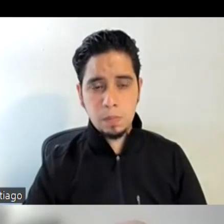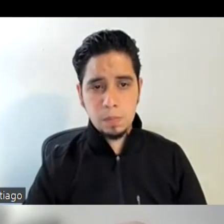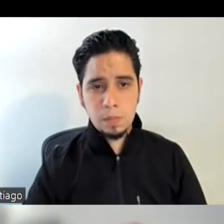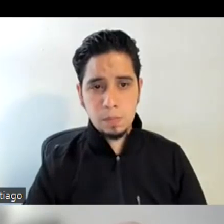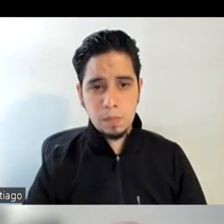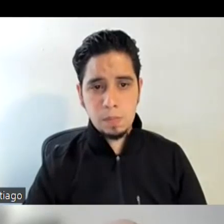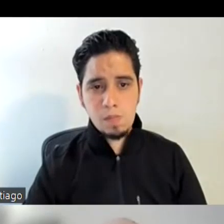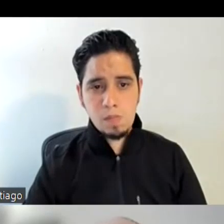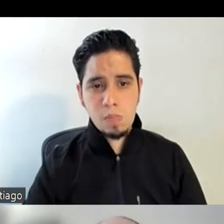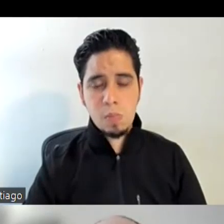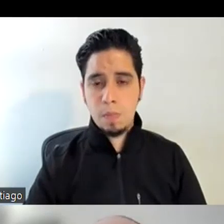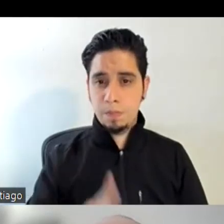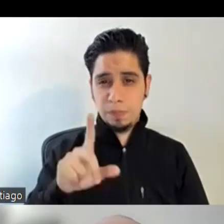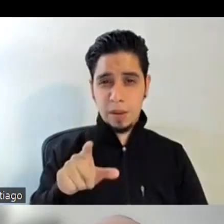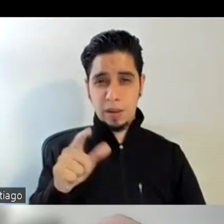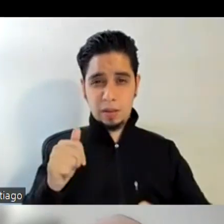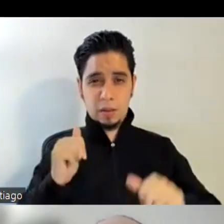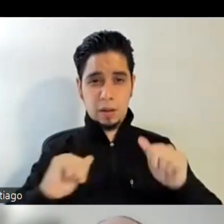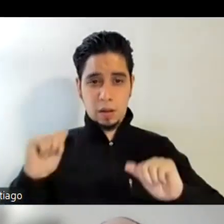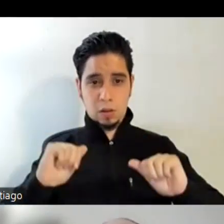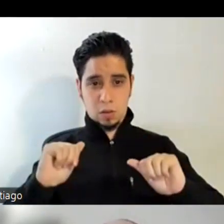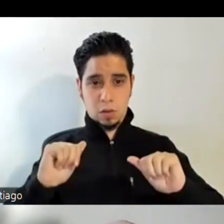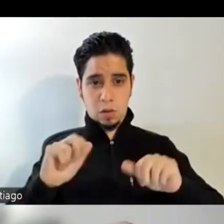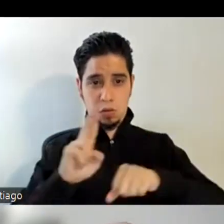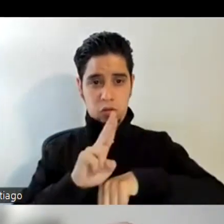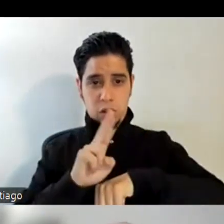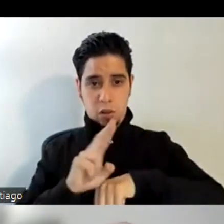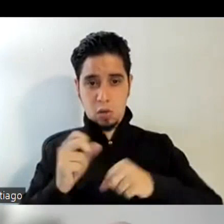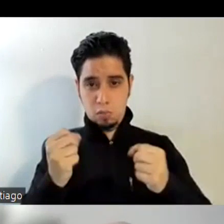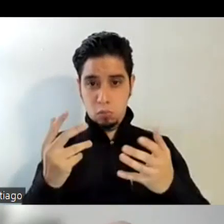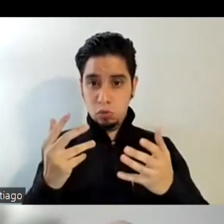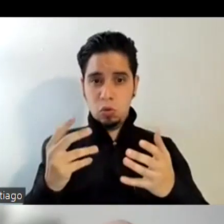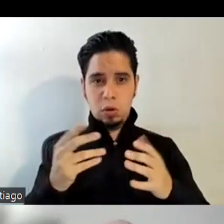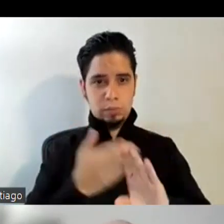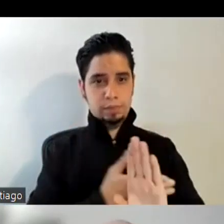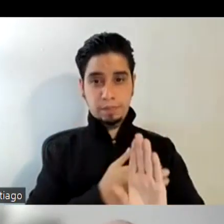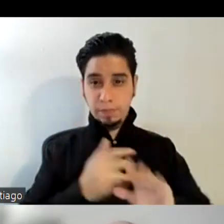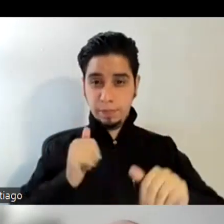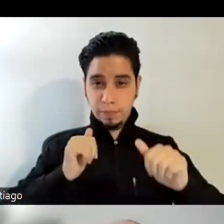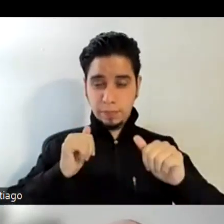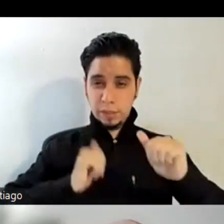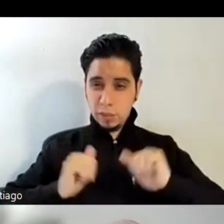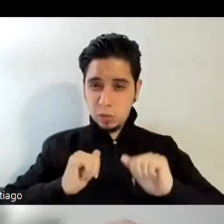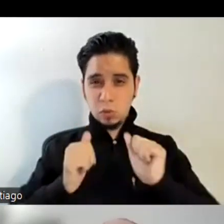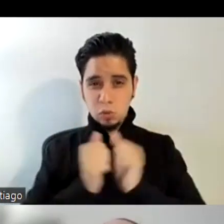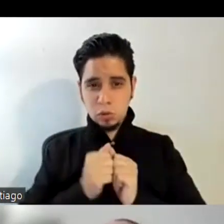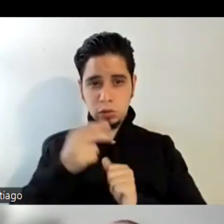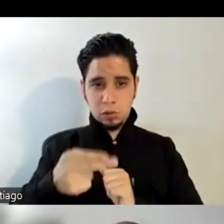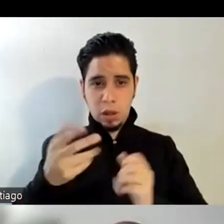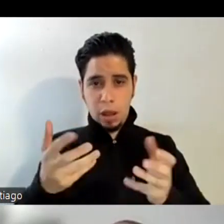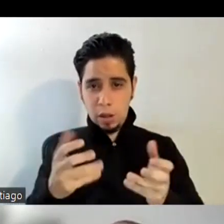Y su entorno. Claro. Eso el teatro lo ha usado mucho, ¿verdad? Los teatristas a través de la historia han querido